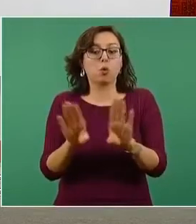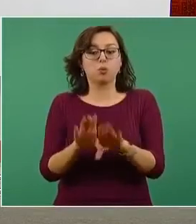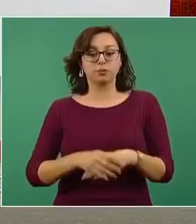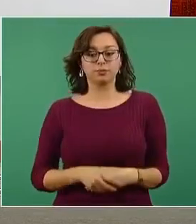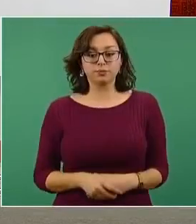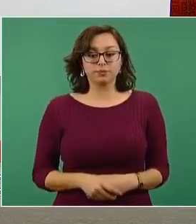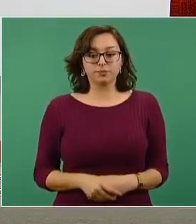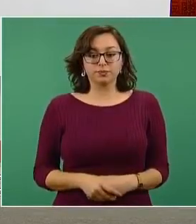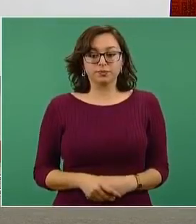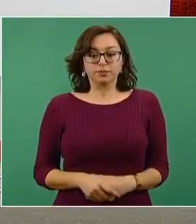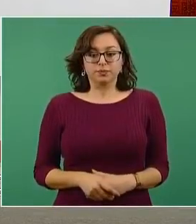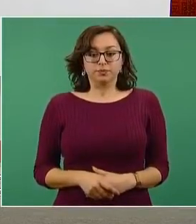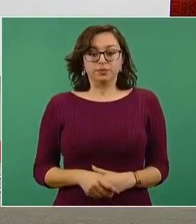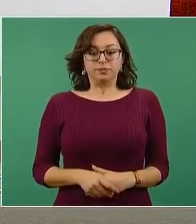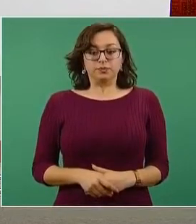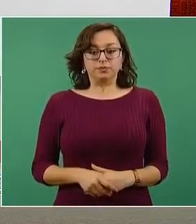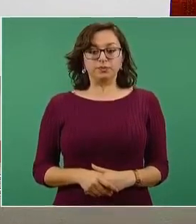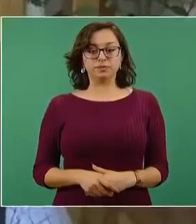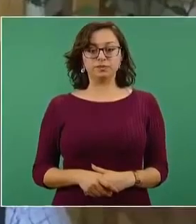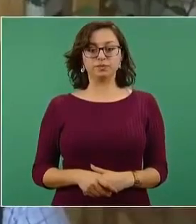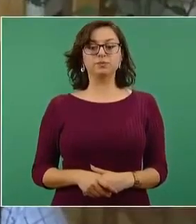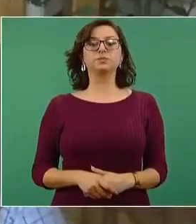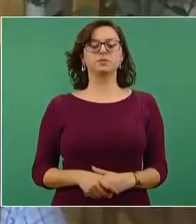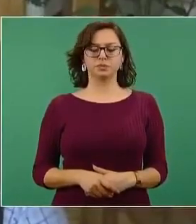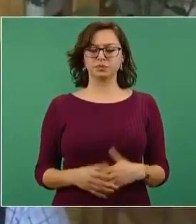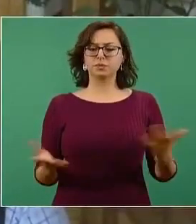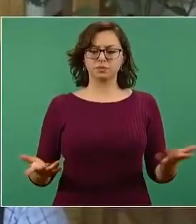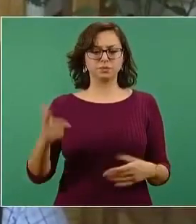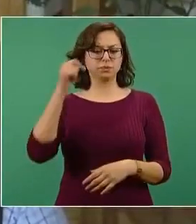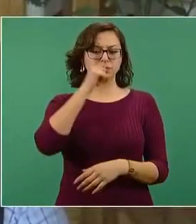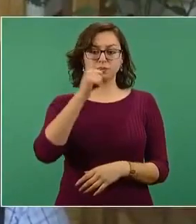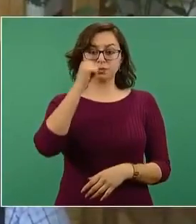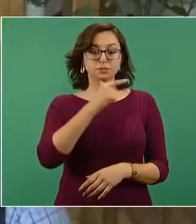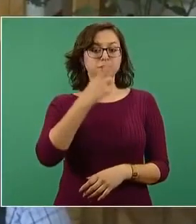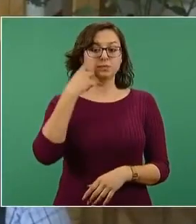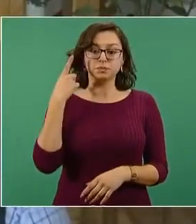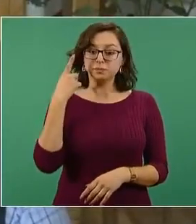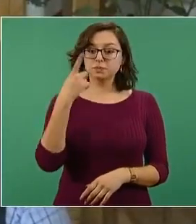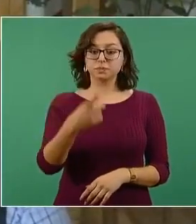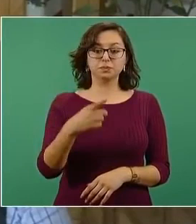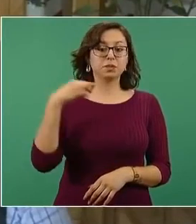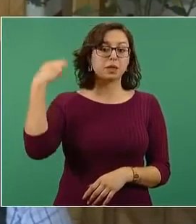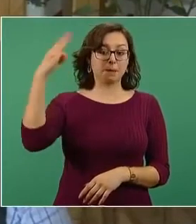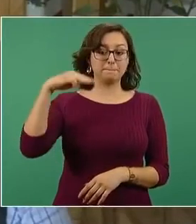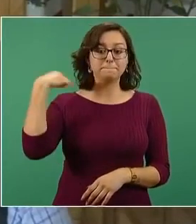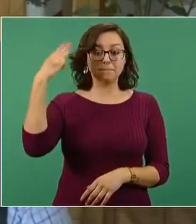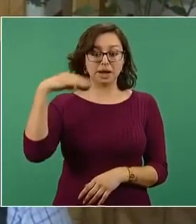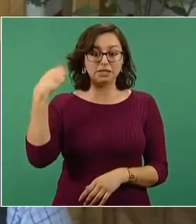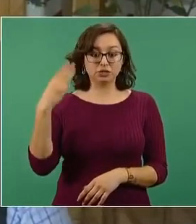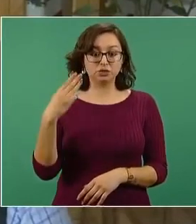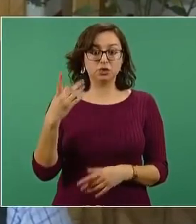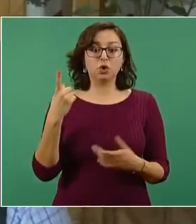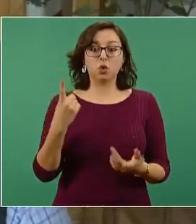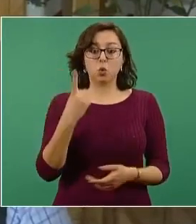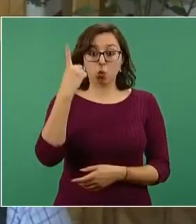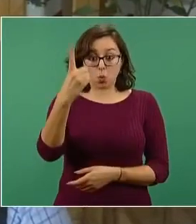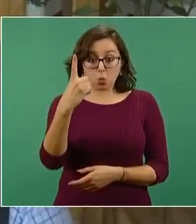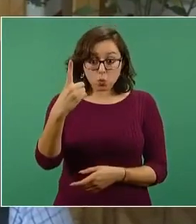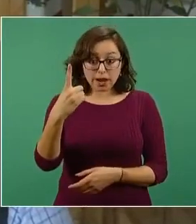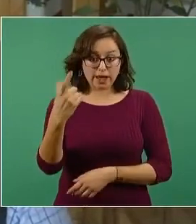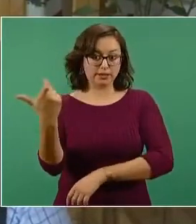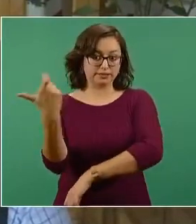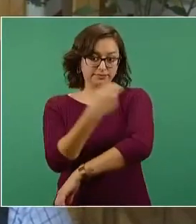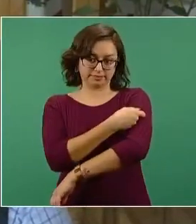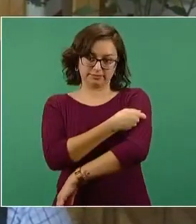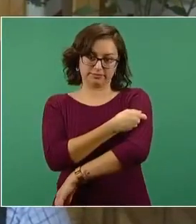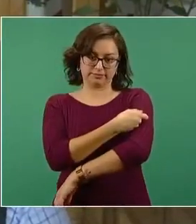Sí, de hecho siempre se comentó que para el mes de marzo se tenía como objetivo poder tener al menos aplicada una dosis o